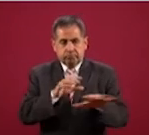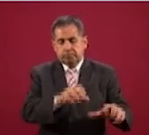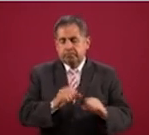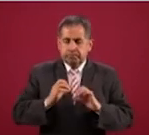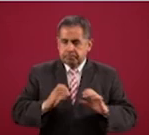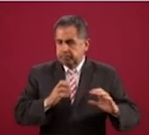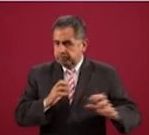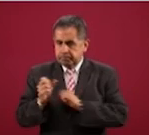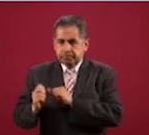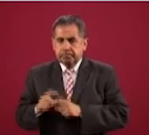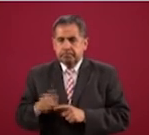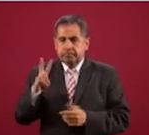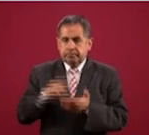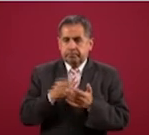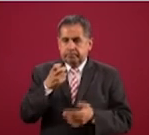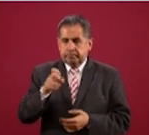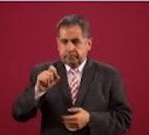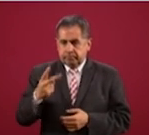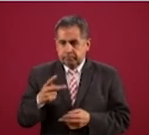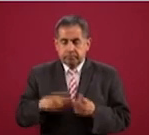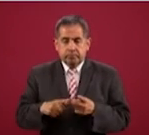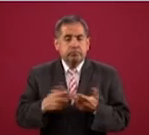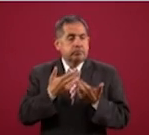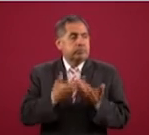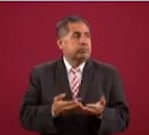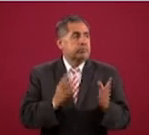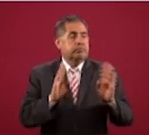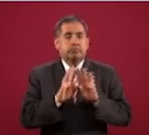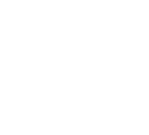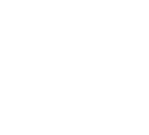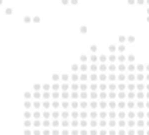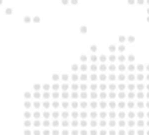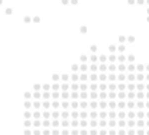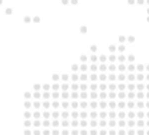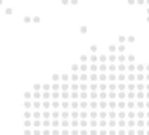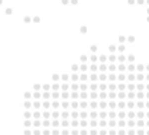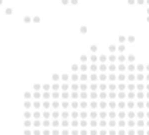3 mil 122 y contenedores 7000 41